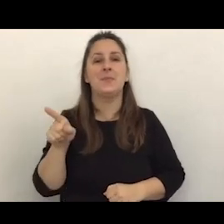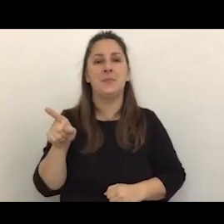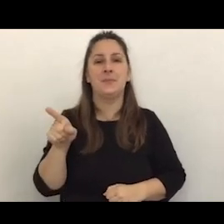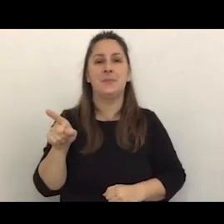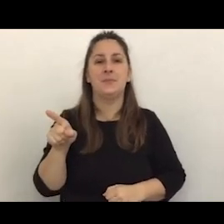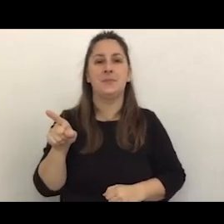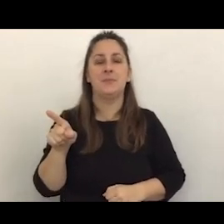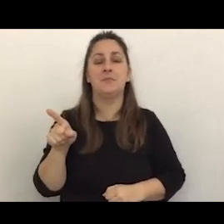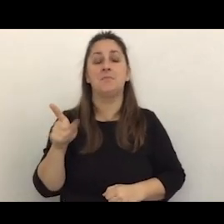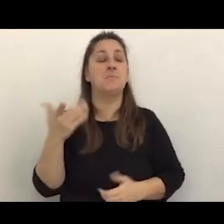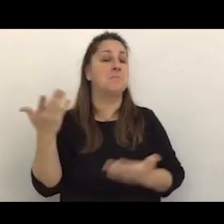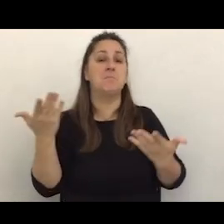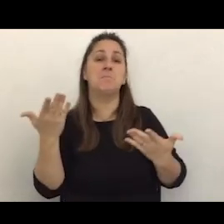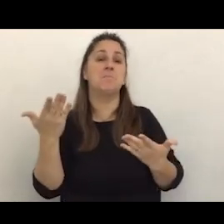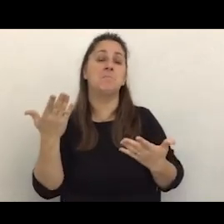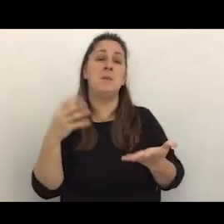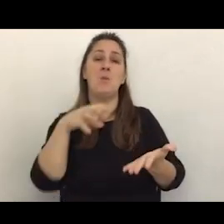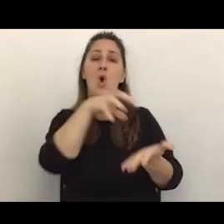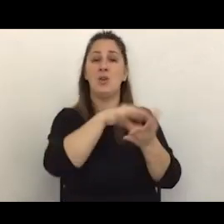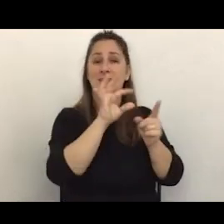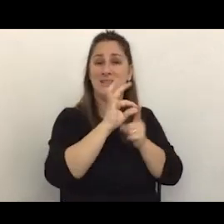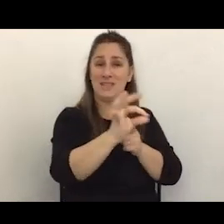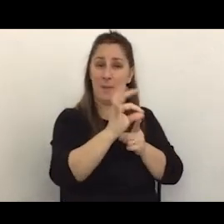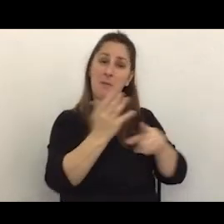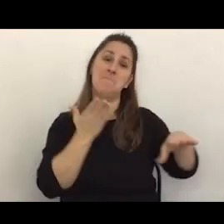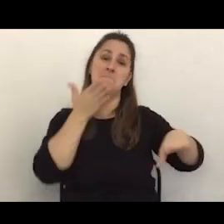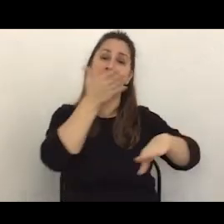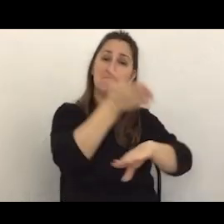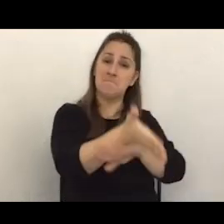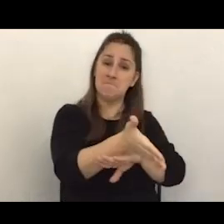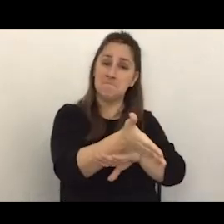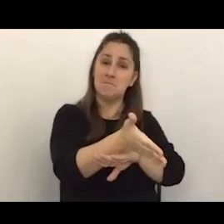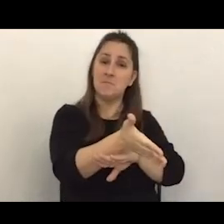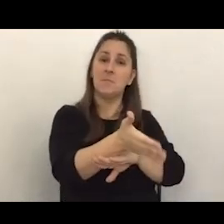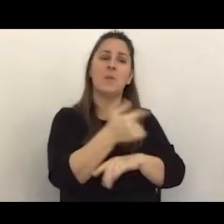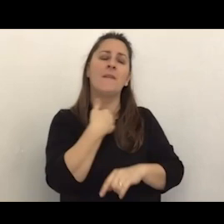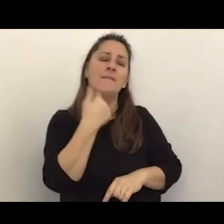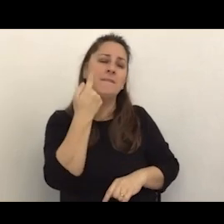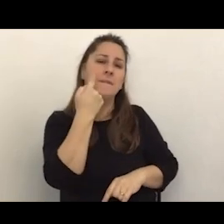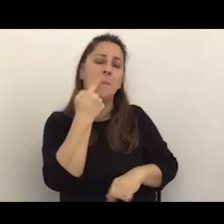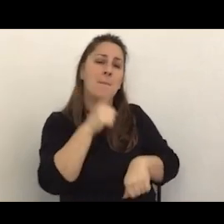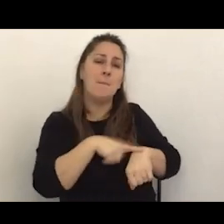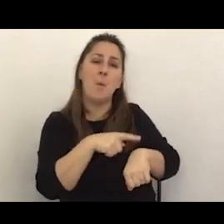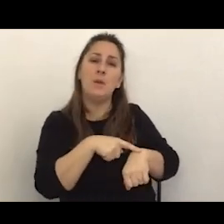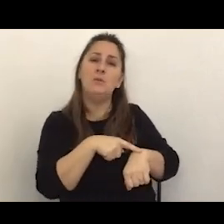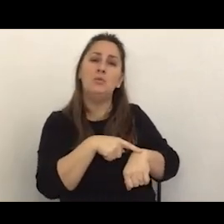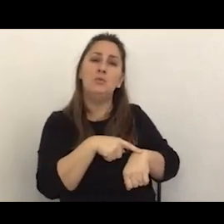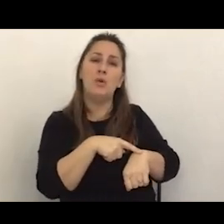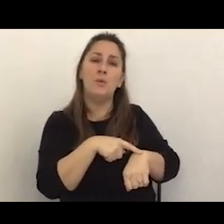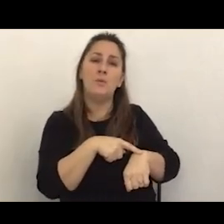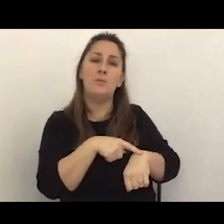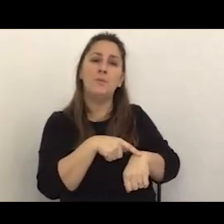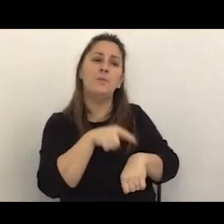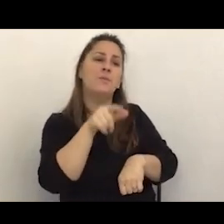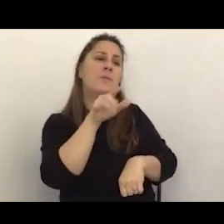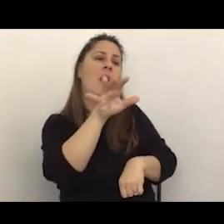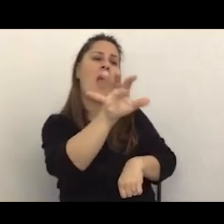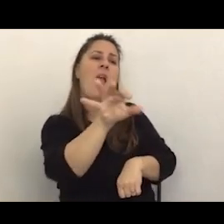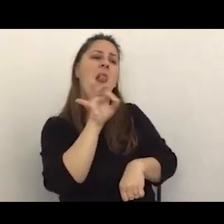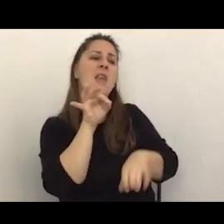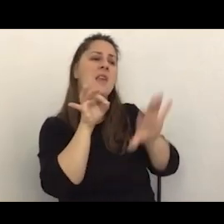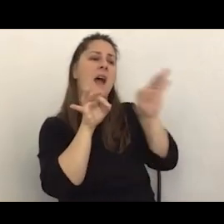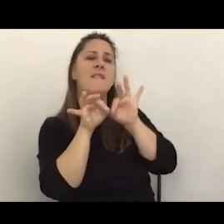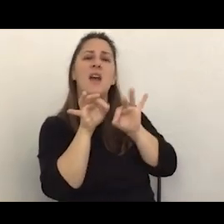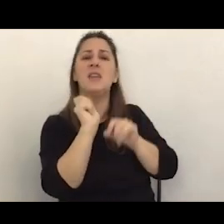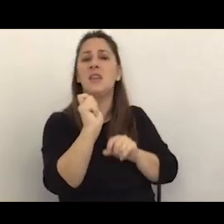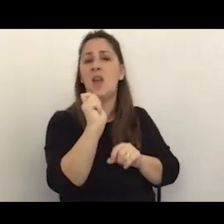va a un banco de semen y elige al progenitor varón, o al